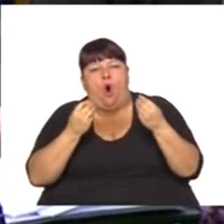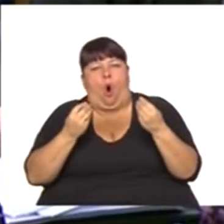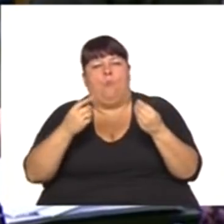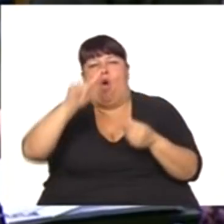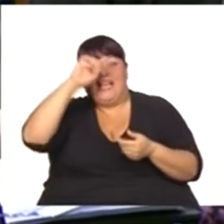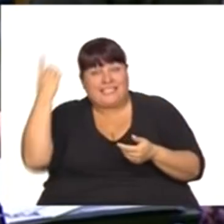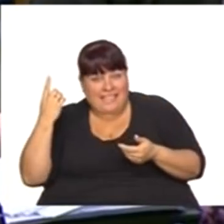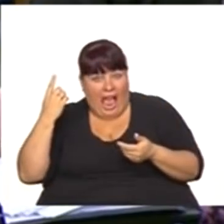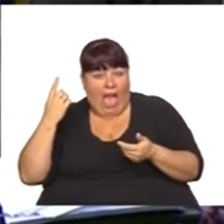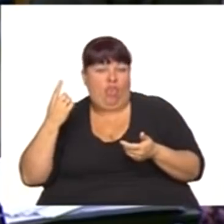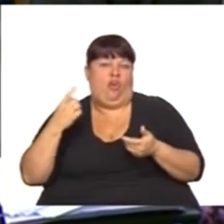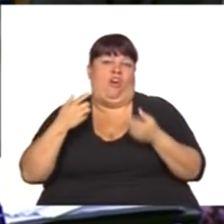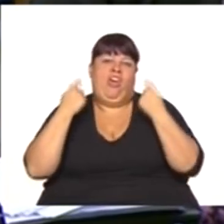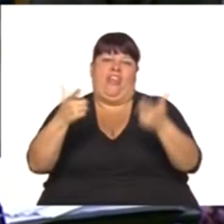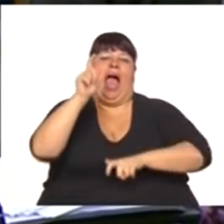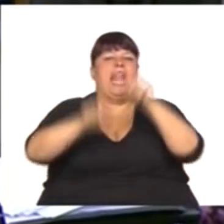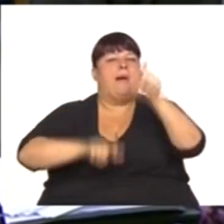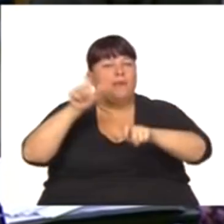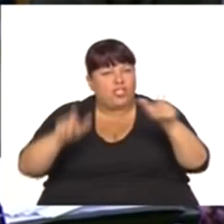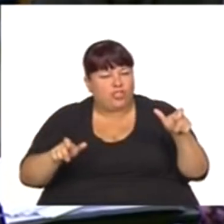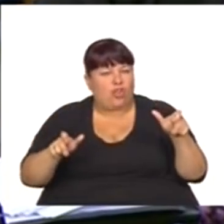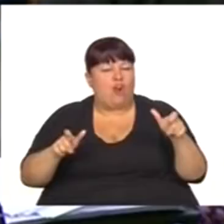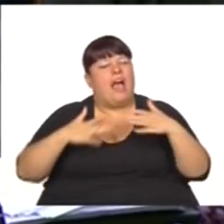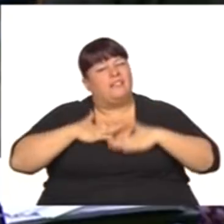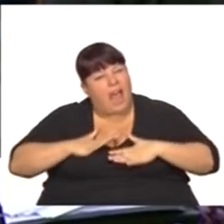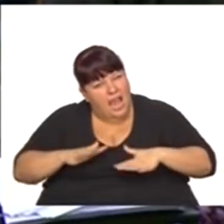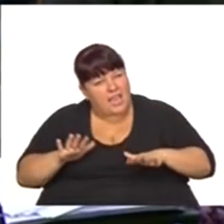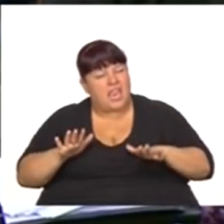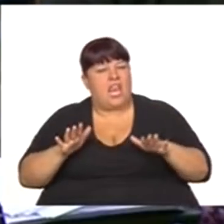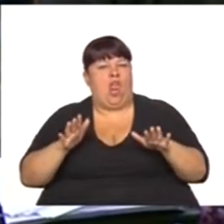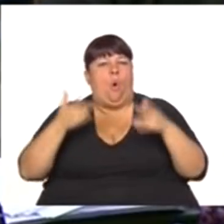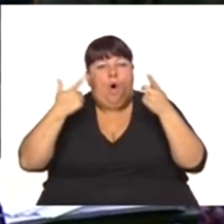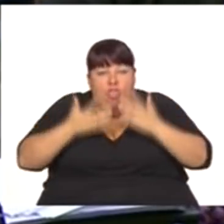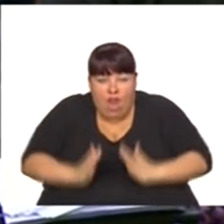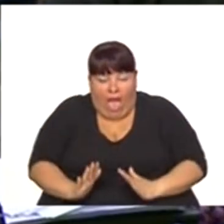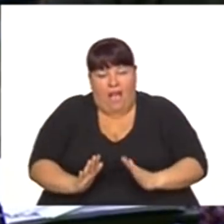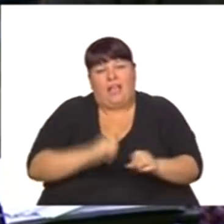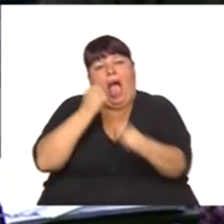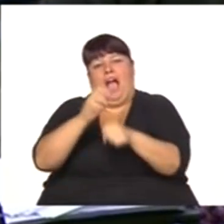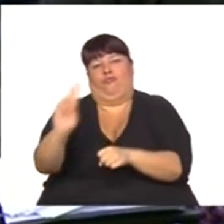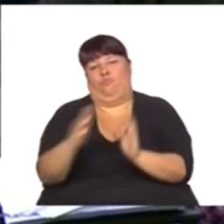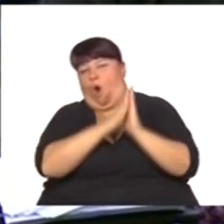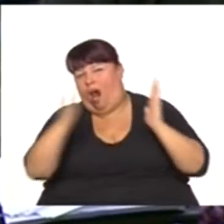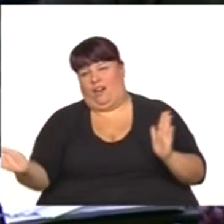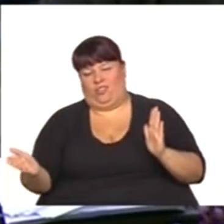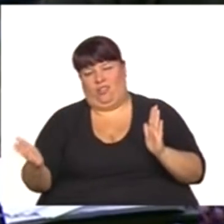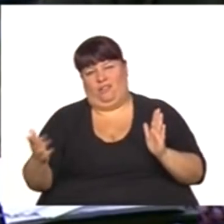nuestro Estado le brinde a sus ciudadanos tranquilidad desde que nacen hasta que mueren,